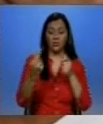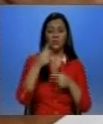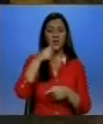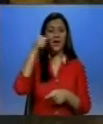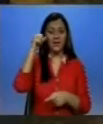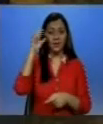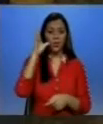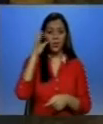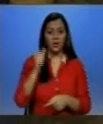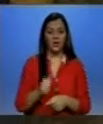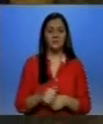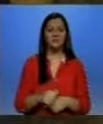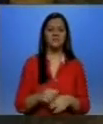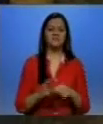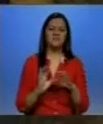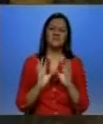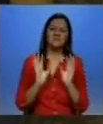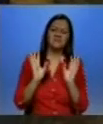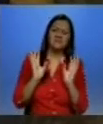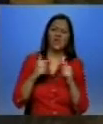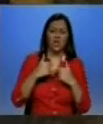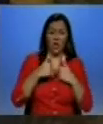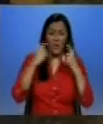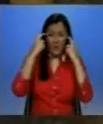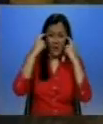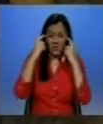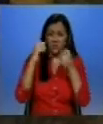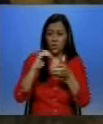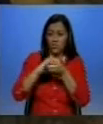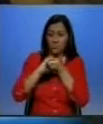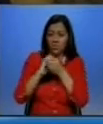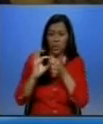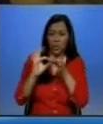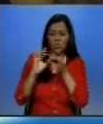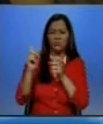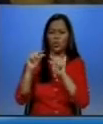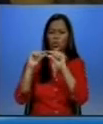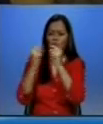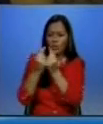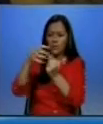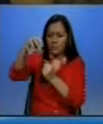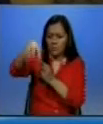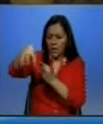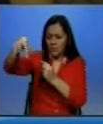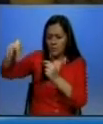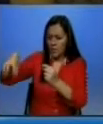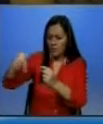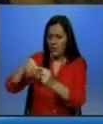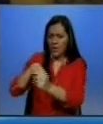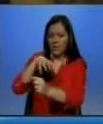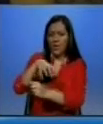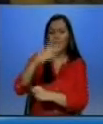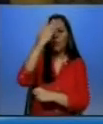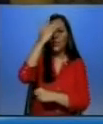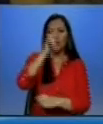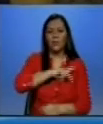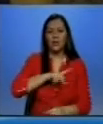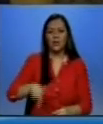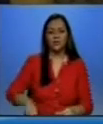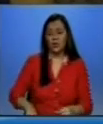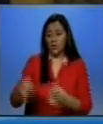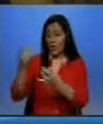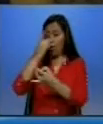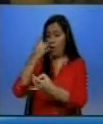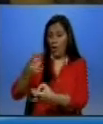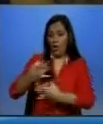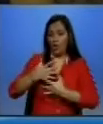Cuenca. Yo creo que no va a haber unión total, puede haber unión de grupos por intereses, por el odio a Correa,